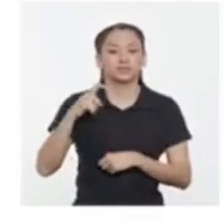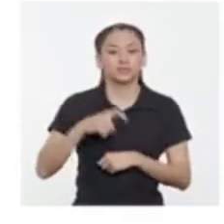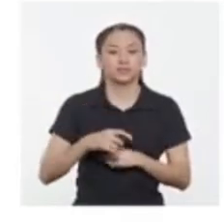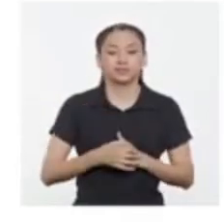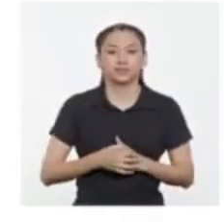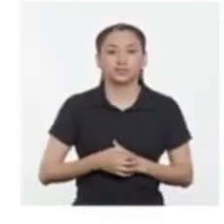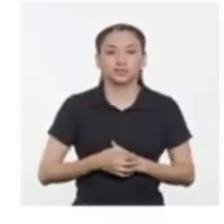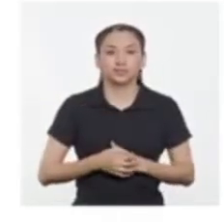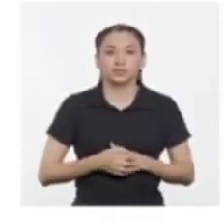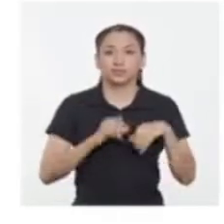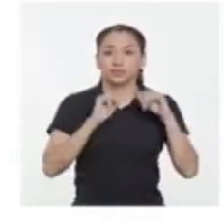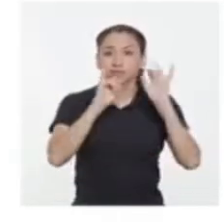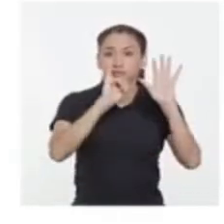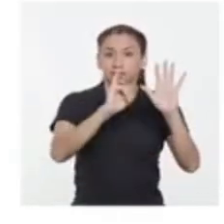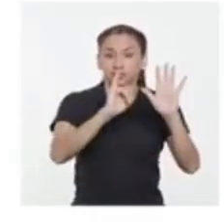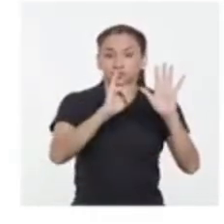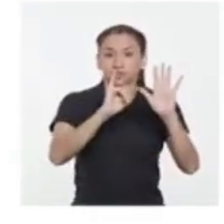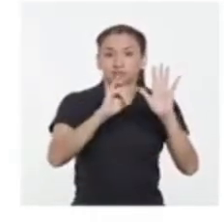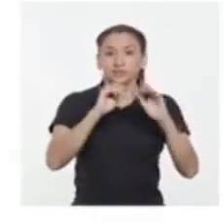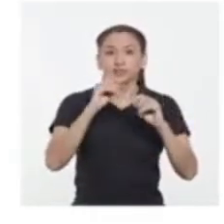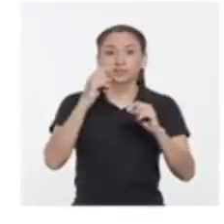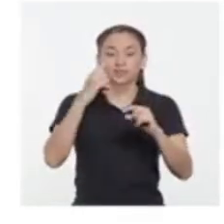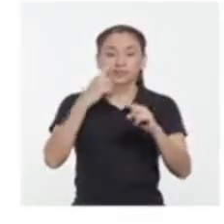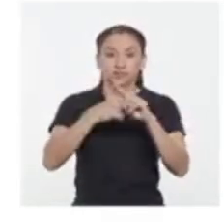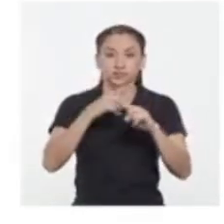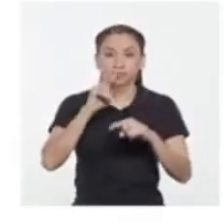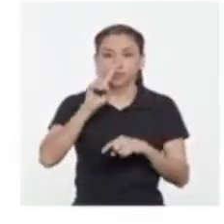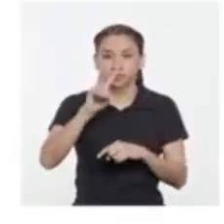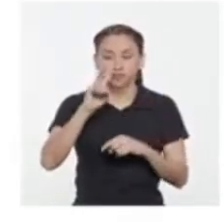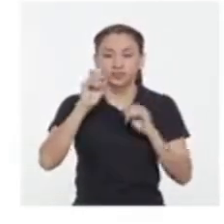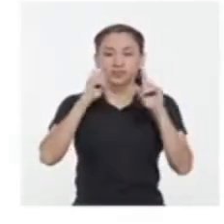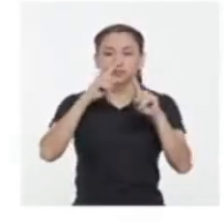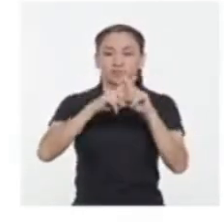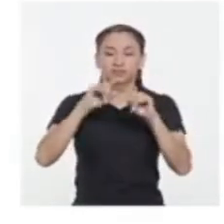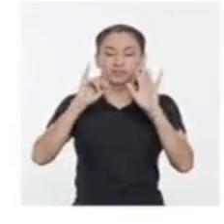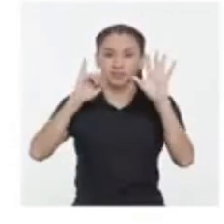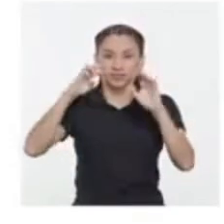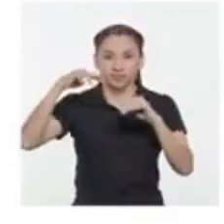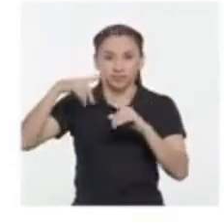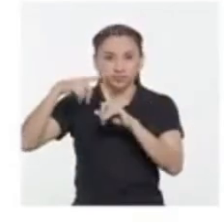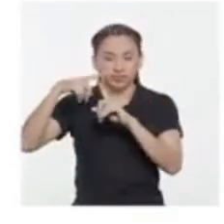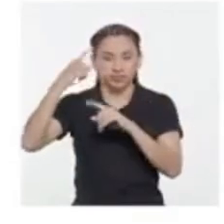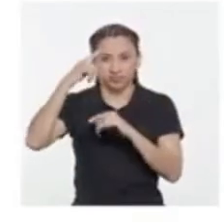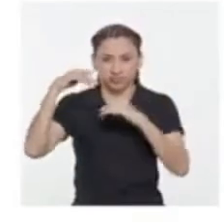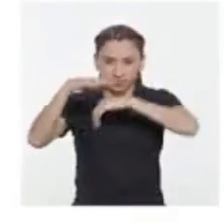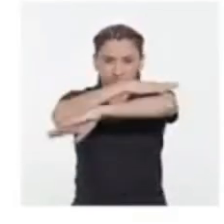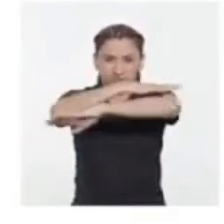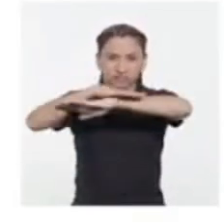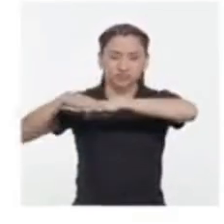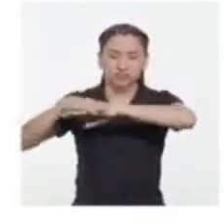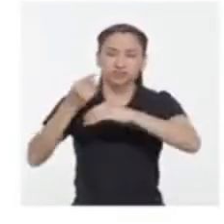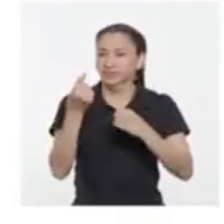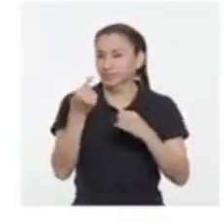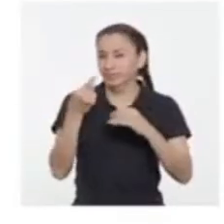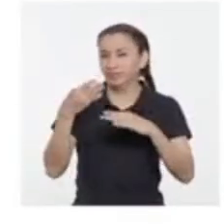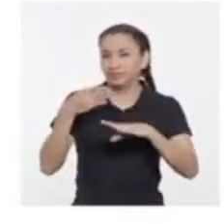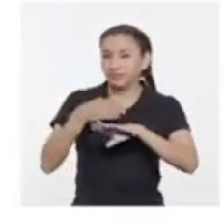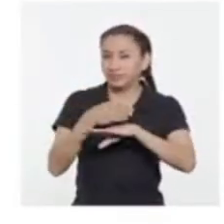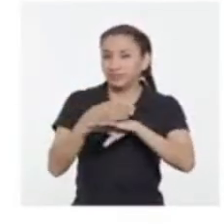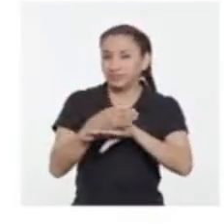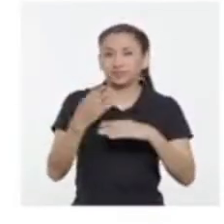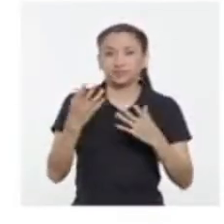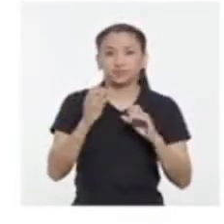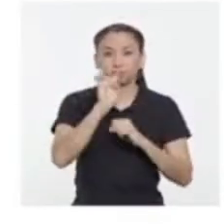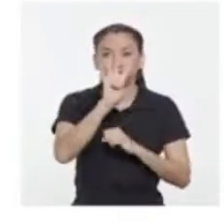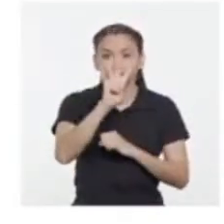se necesitan 6 listones de madera de 2 por 6 pulgadas por 6 metros de largo para la base, cuyo costo por